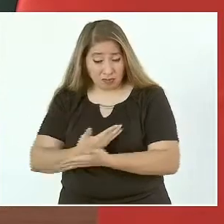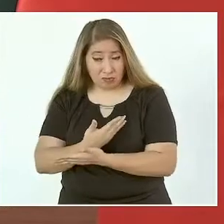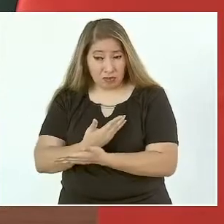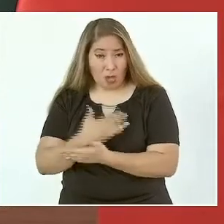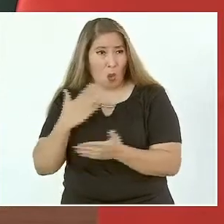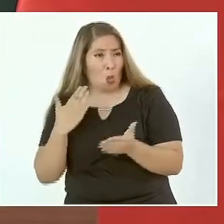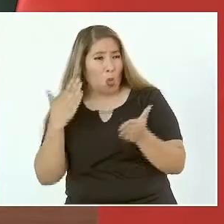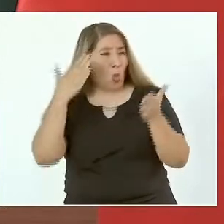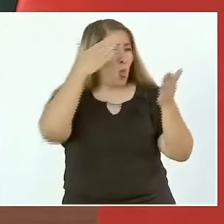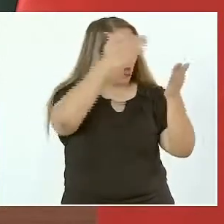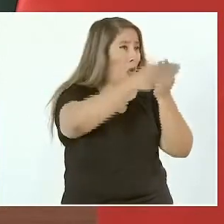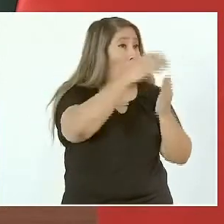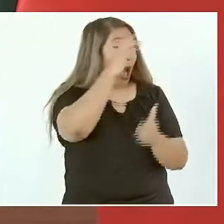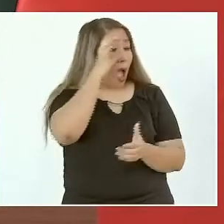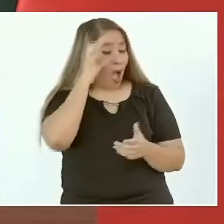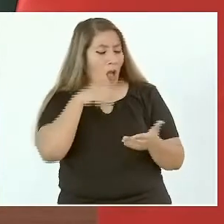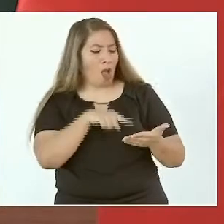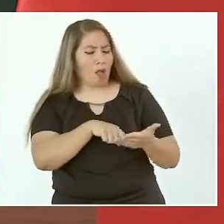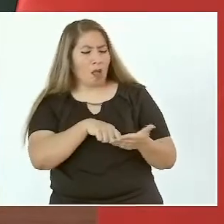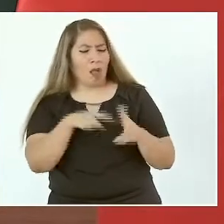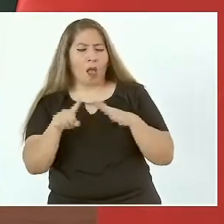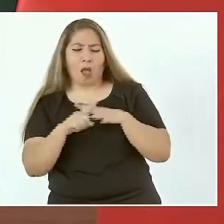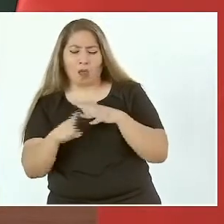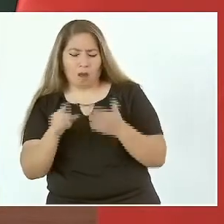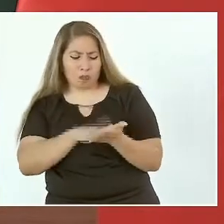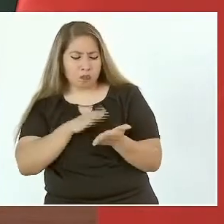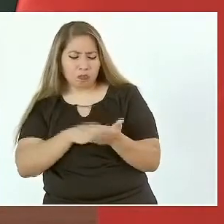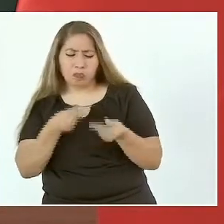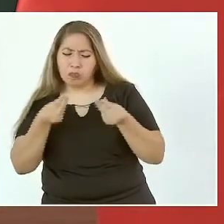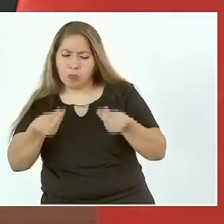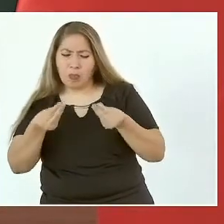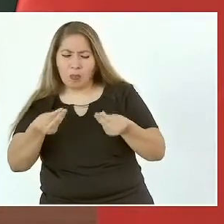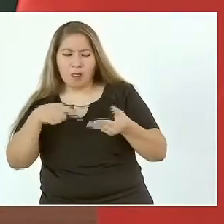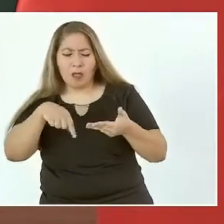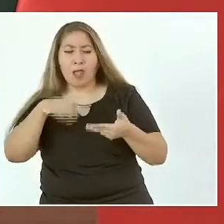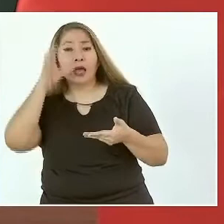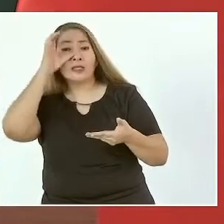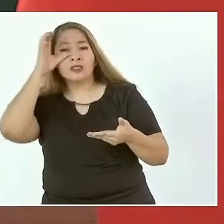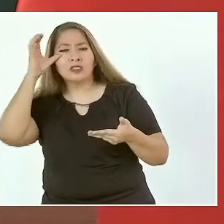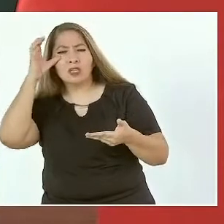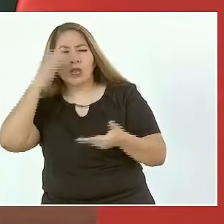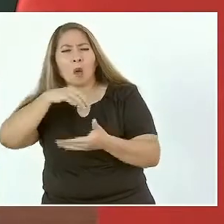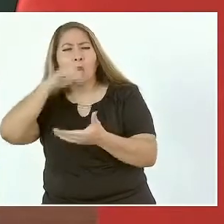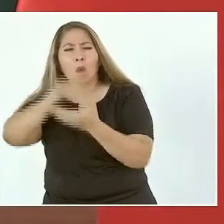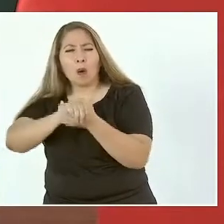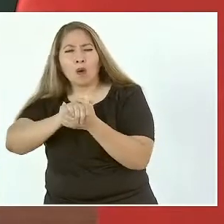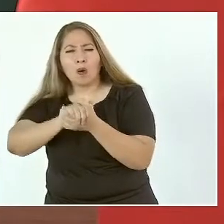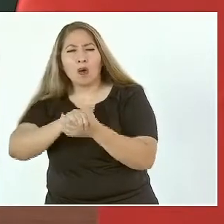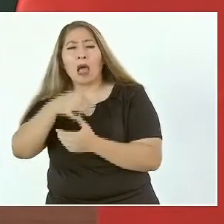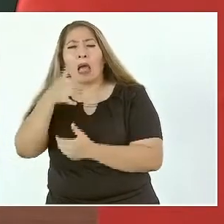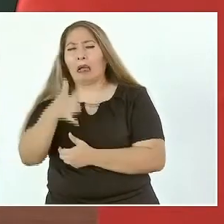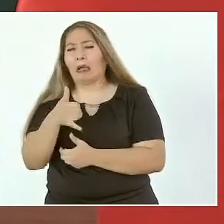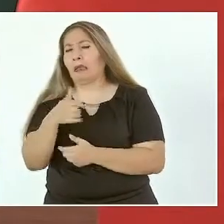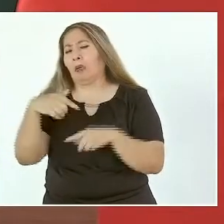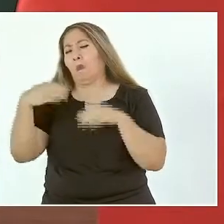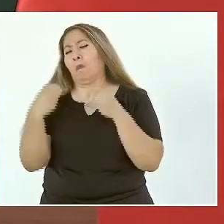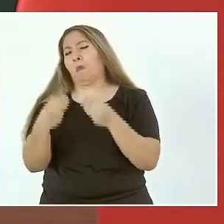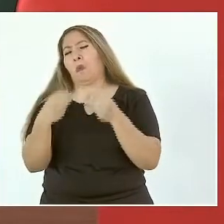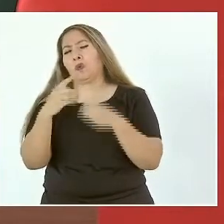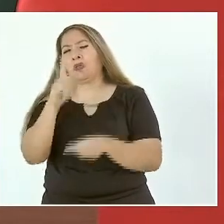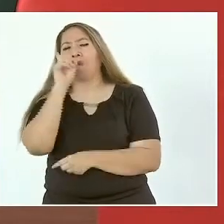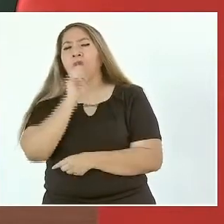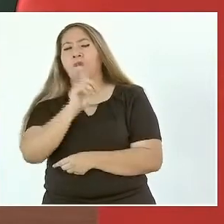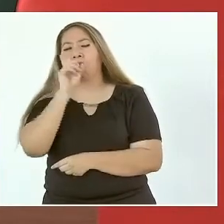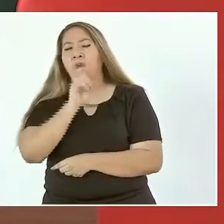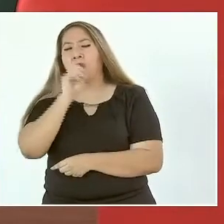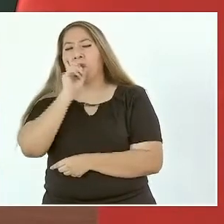a China, su documento migratorio decía que su nacionalidad era china por matrimonio y así ocurrió con cientos de mujeres